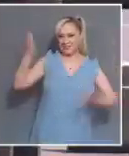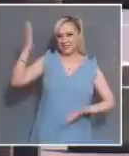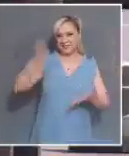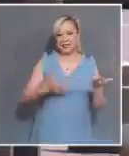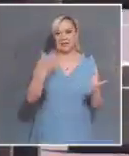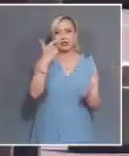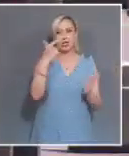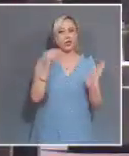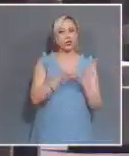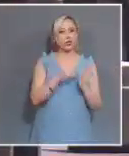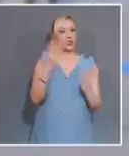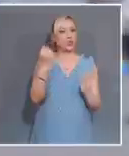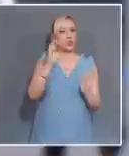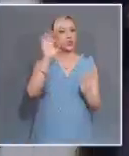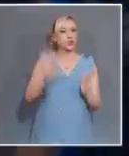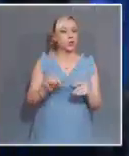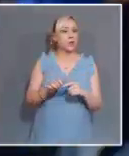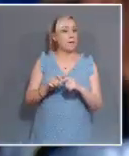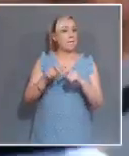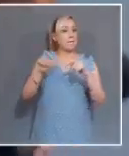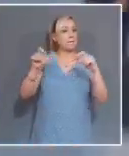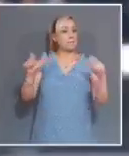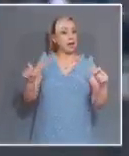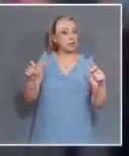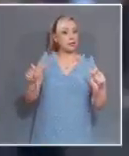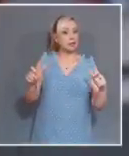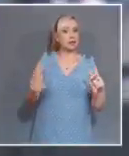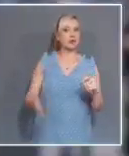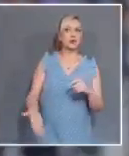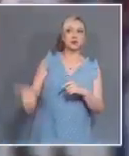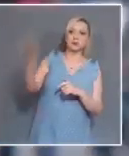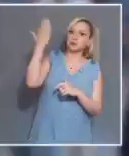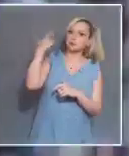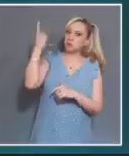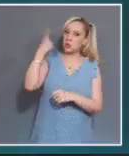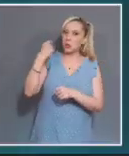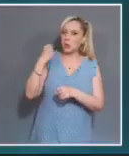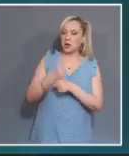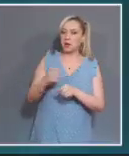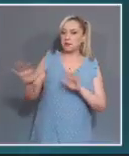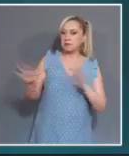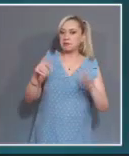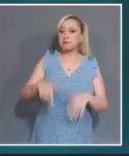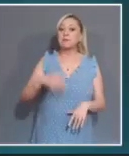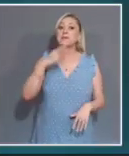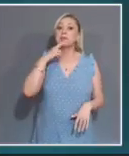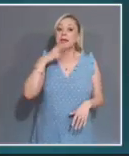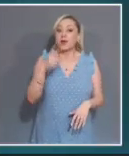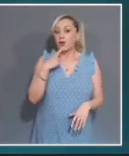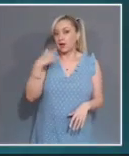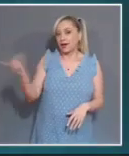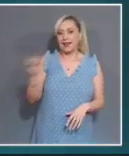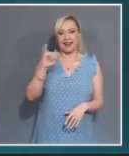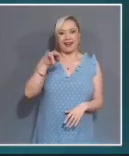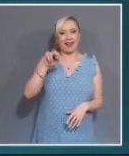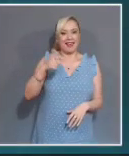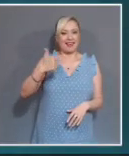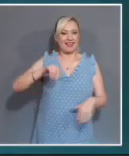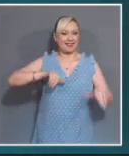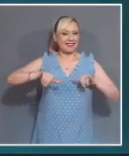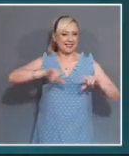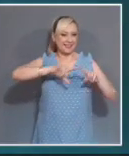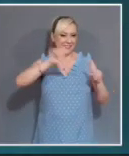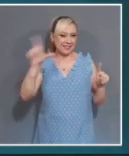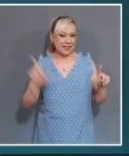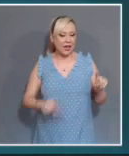7.9% respecto al mismo mes de un año antes, informó el INEGI. En el mes de referencia, ingresaron